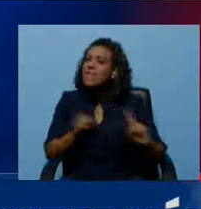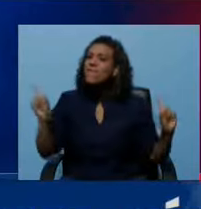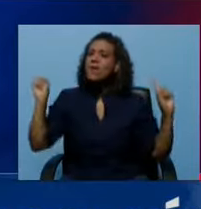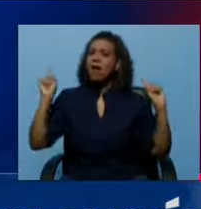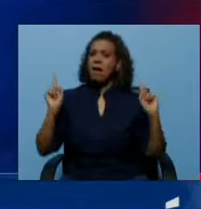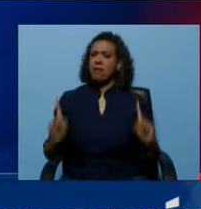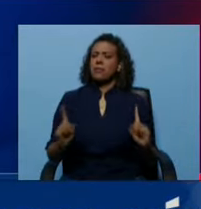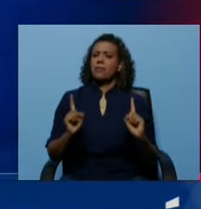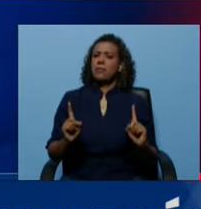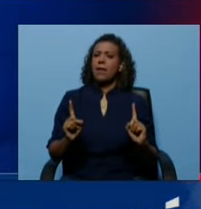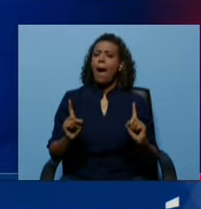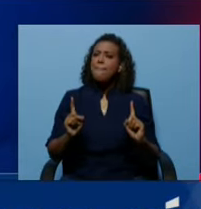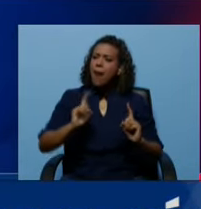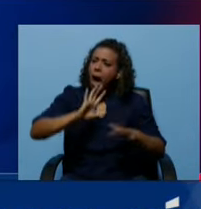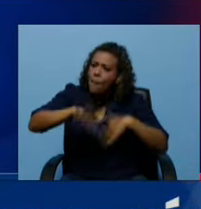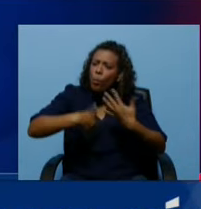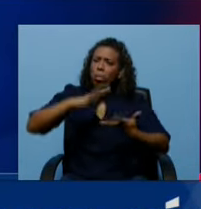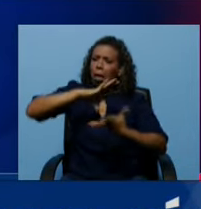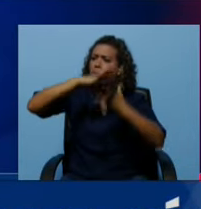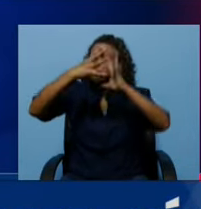poder articularnos.